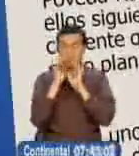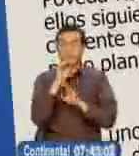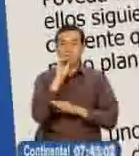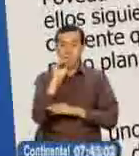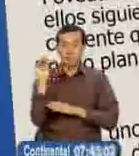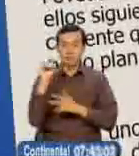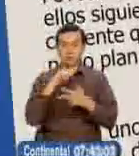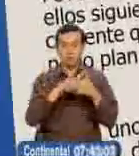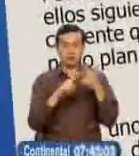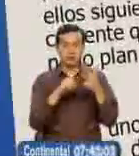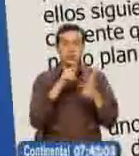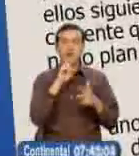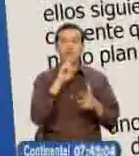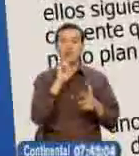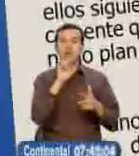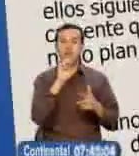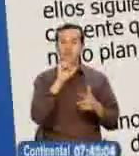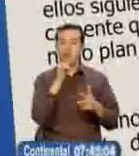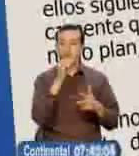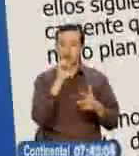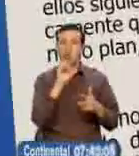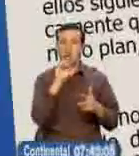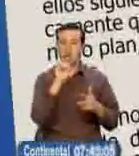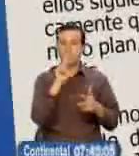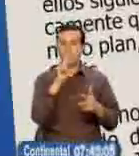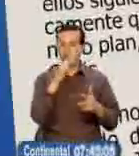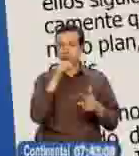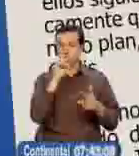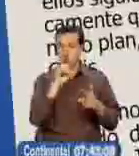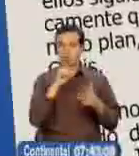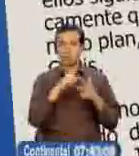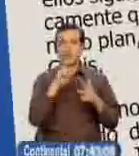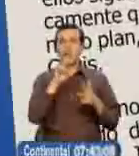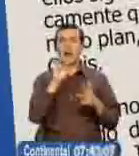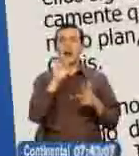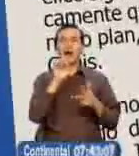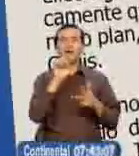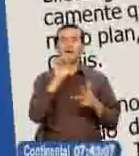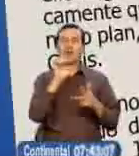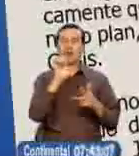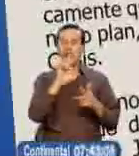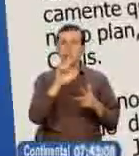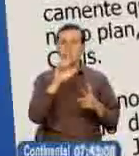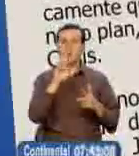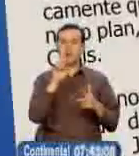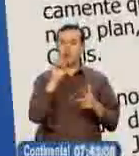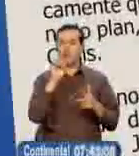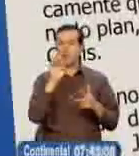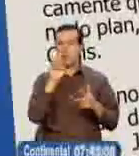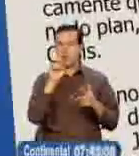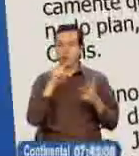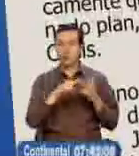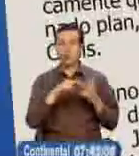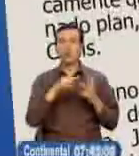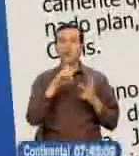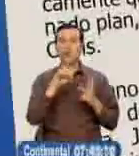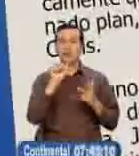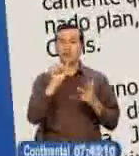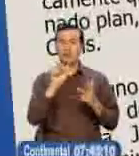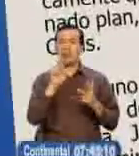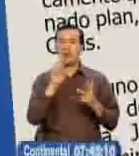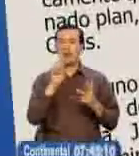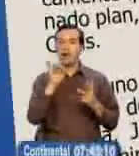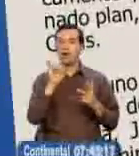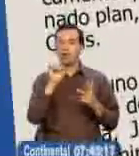que el contraalmirante Remigio Haro Muñoz, contraalmirante Rafael Poveda Romero y contraalmirante Darwin Jarrín Cisneros,